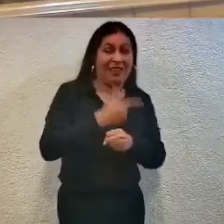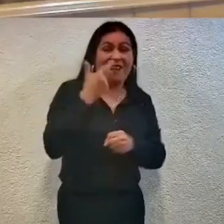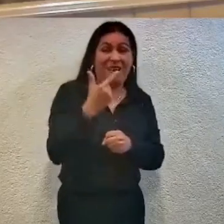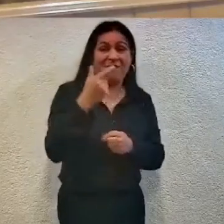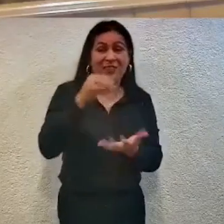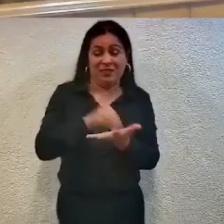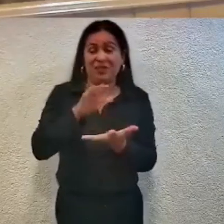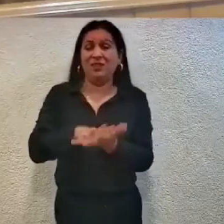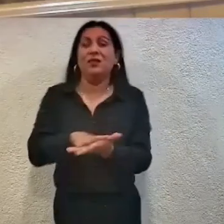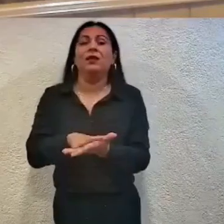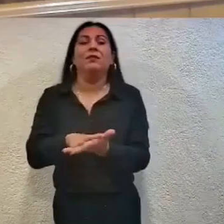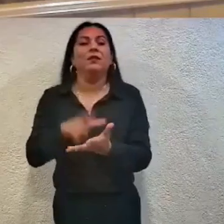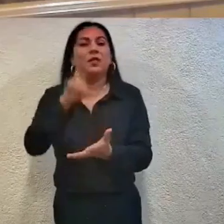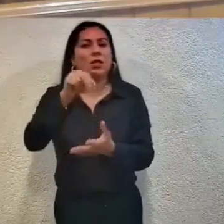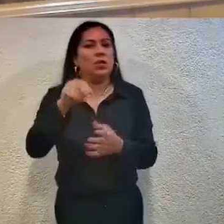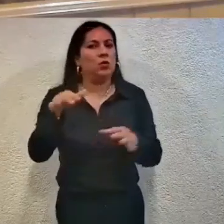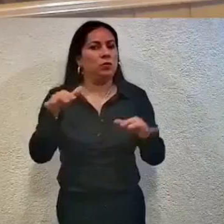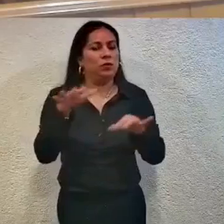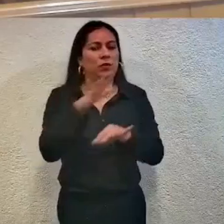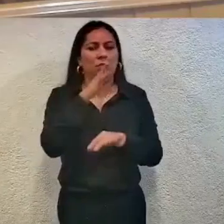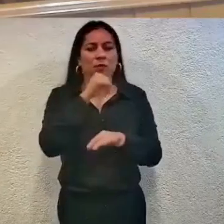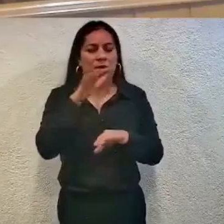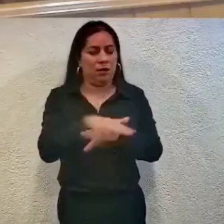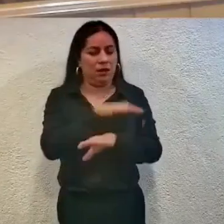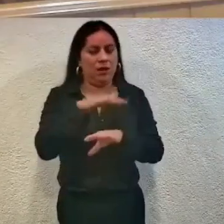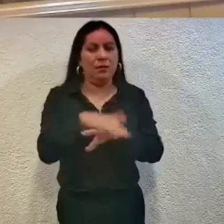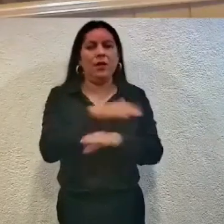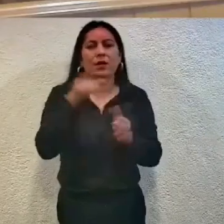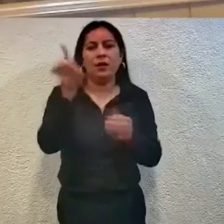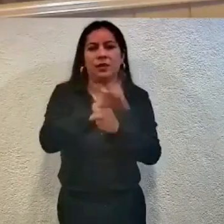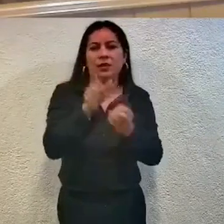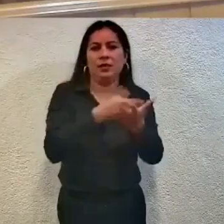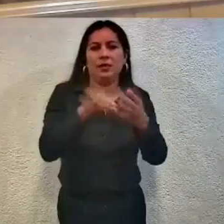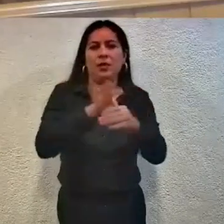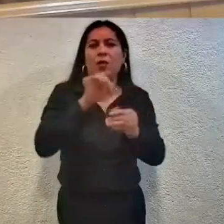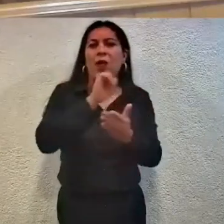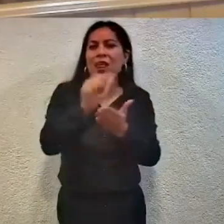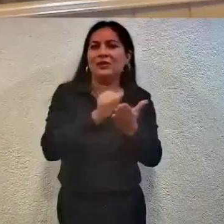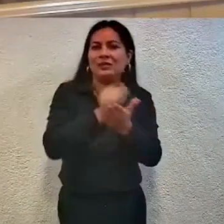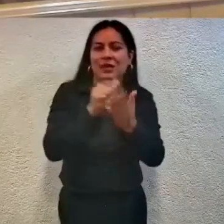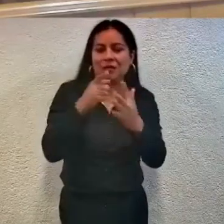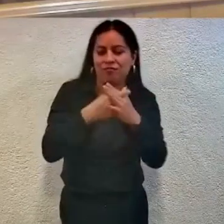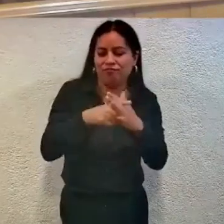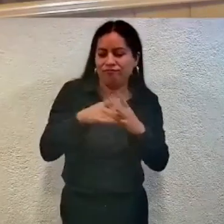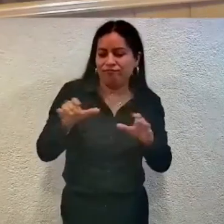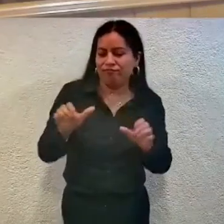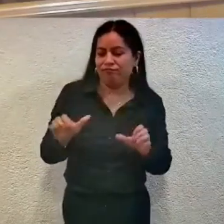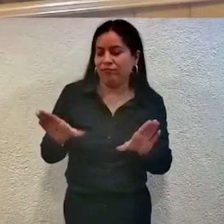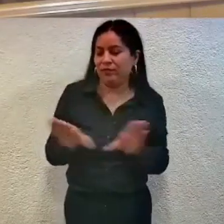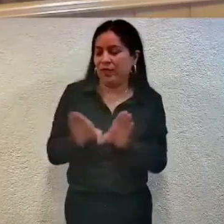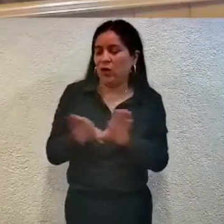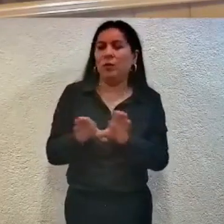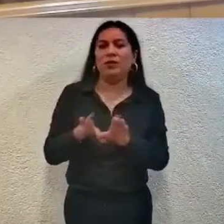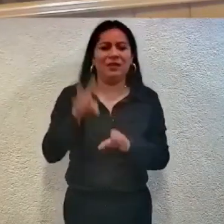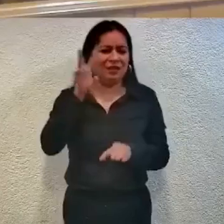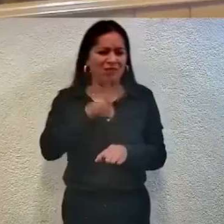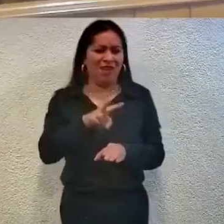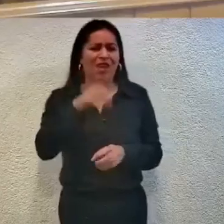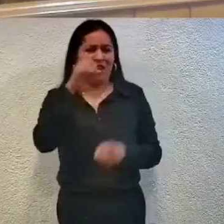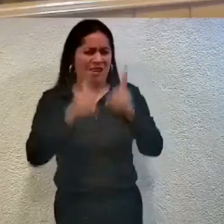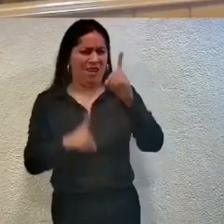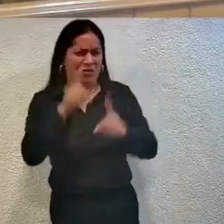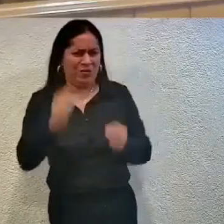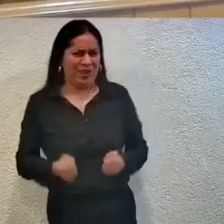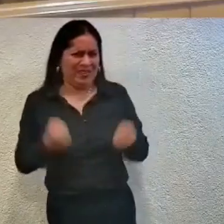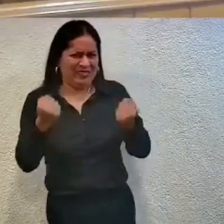existir irregularidades graves plenamente acreditadas y no reparables durante la jornada electoral o en las actas de escrutinio y cómputo que en